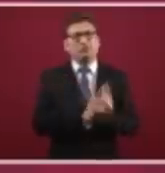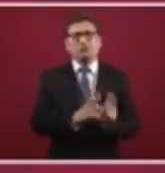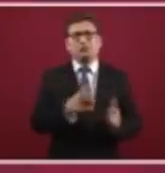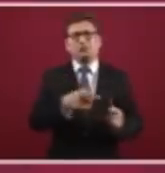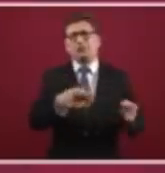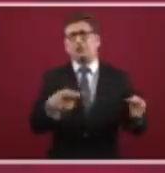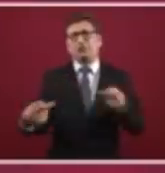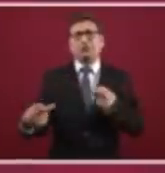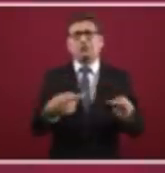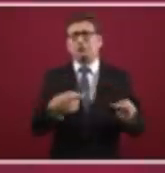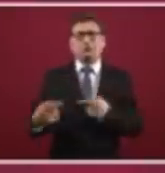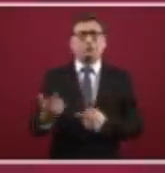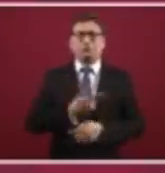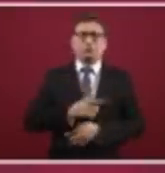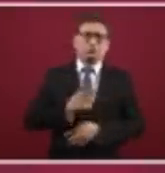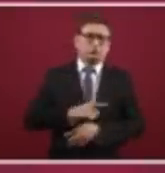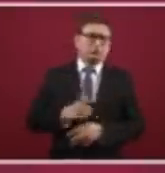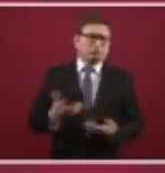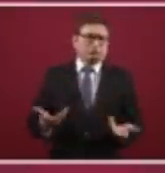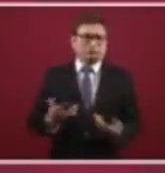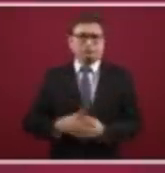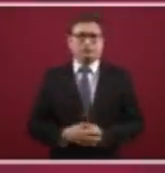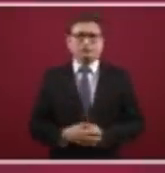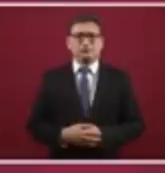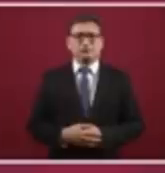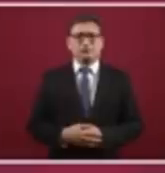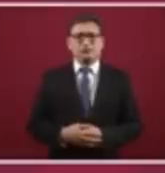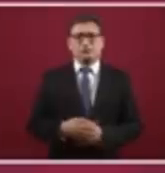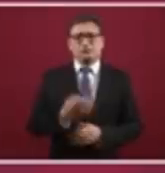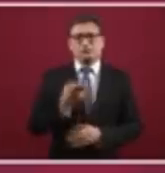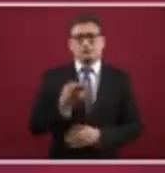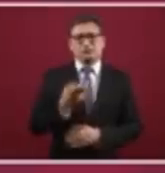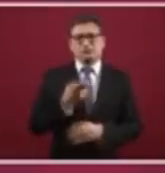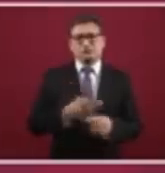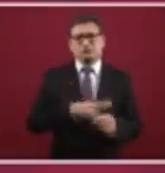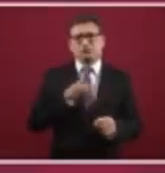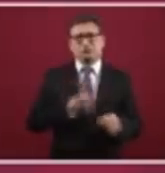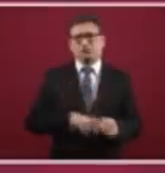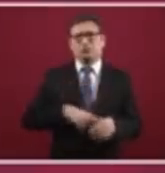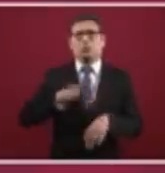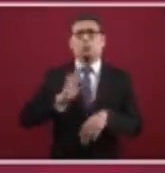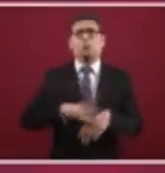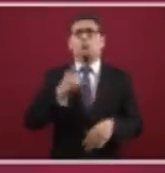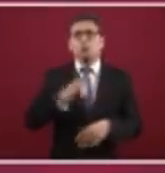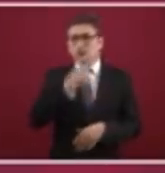esto es consustancial a la democracia